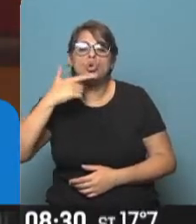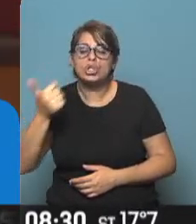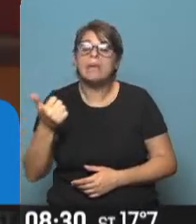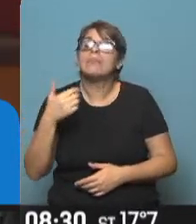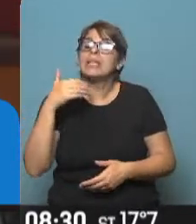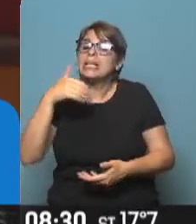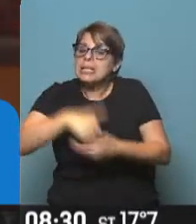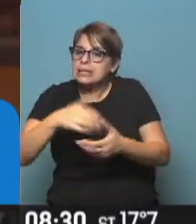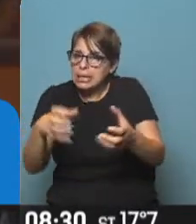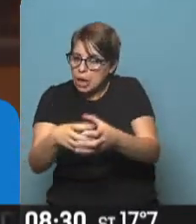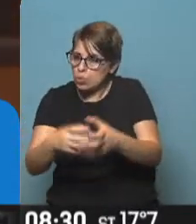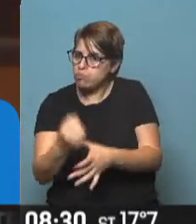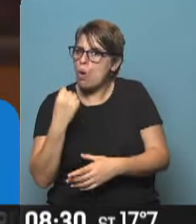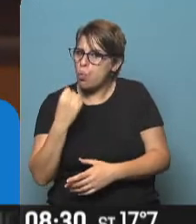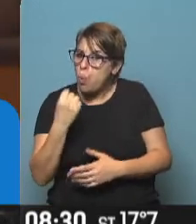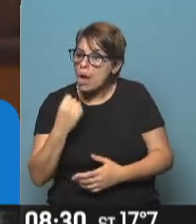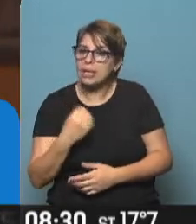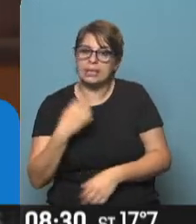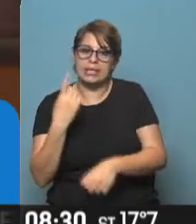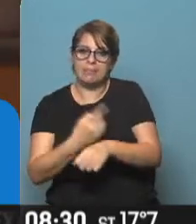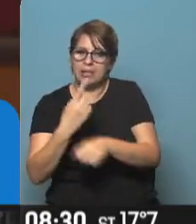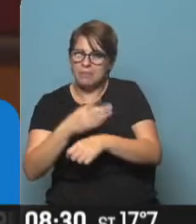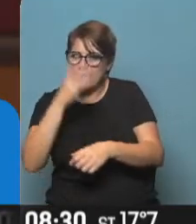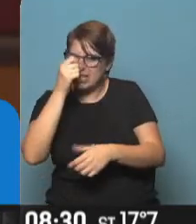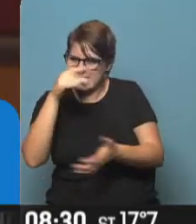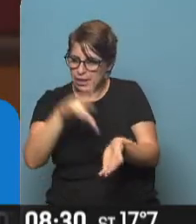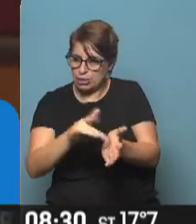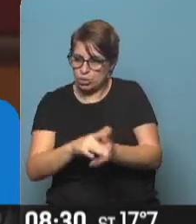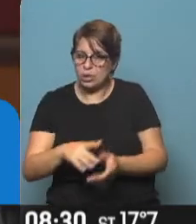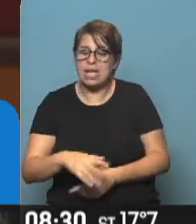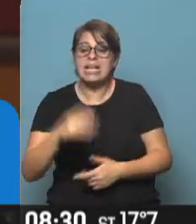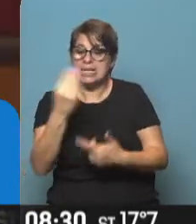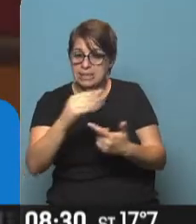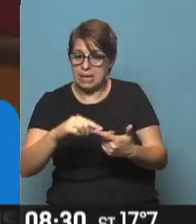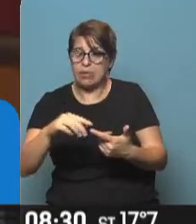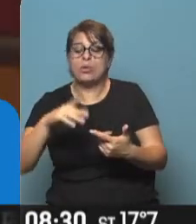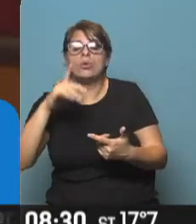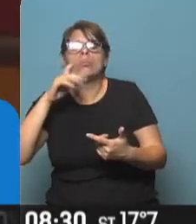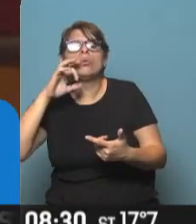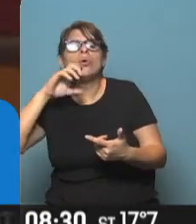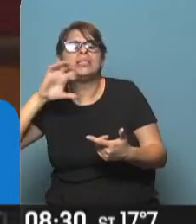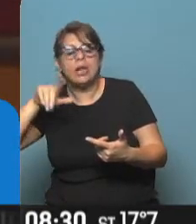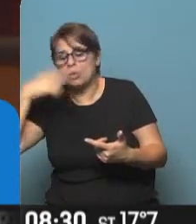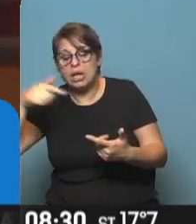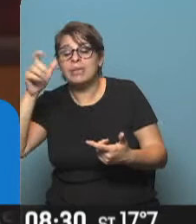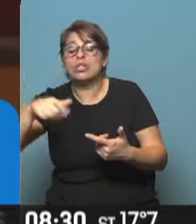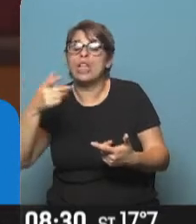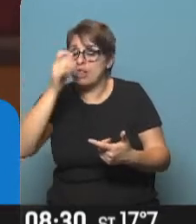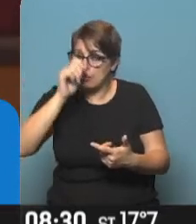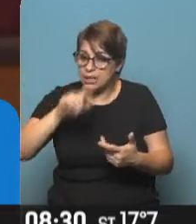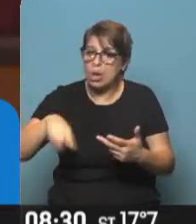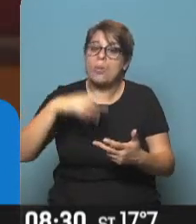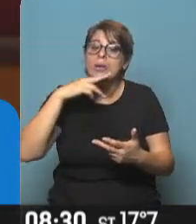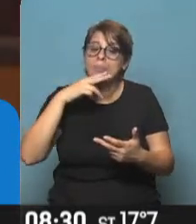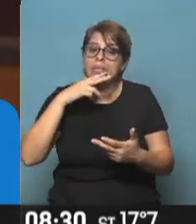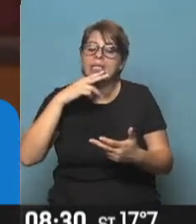muy fuerte que está en el primer fin de semana embarcación sea el sábado por las tres el domingo pero el viernes esta piedad